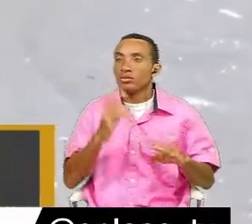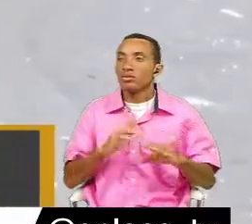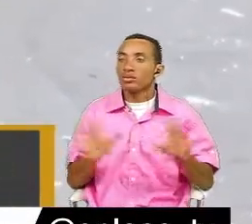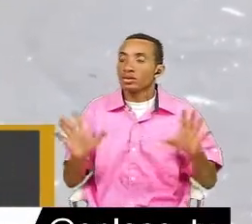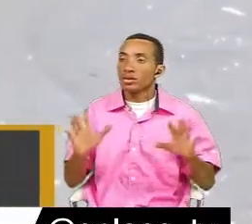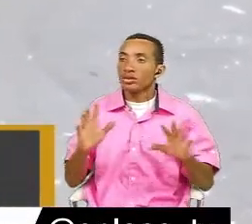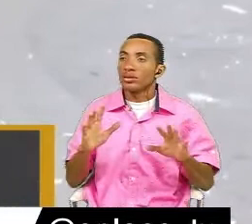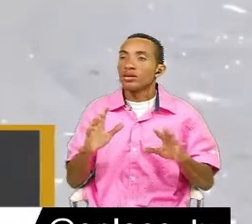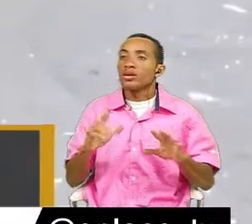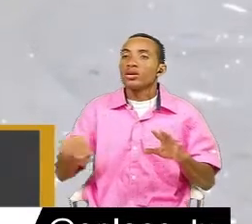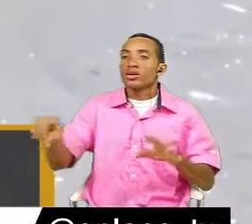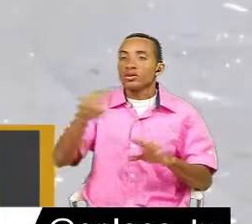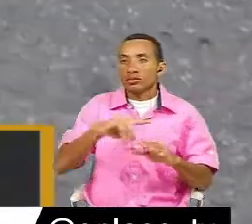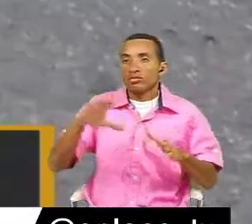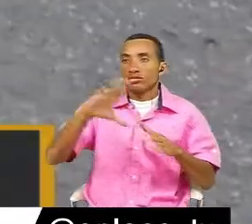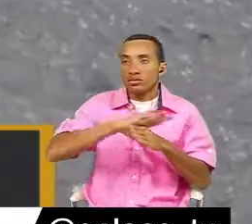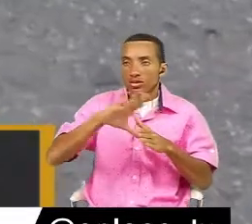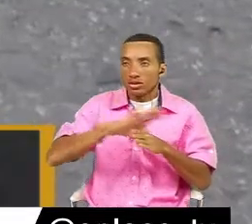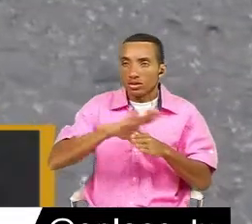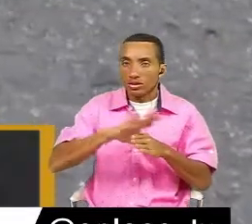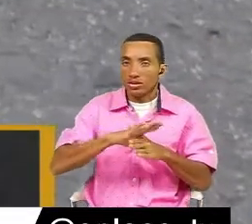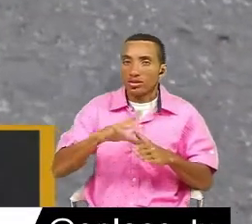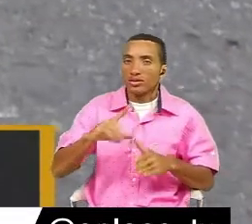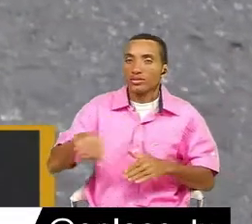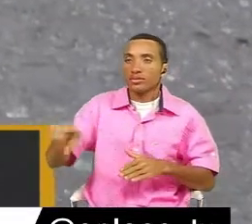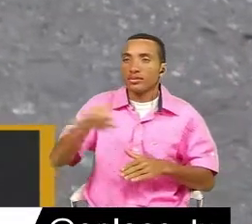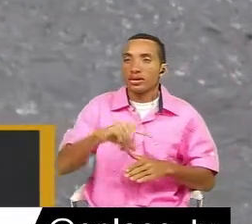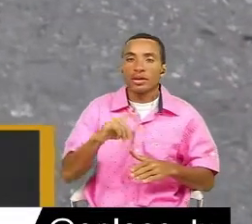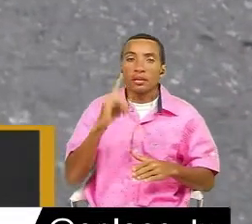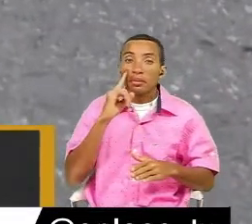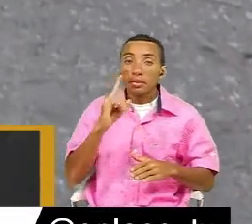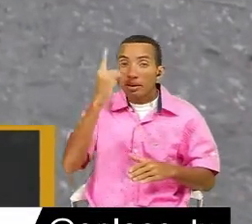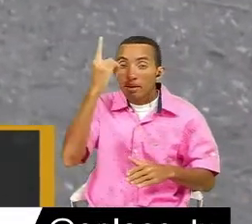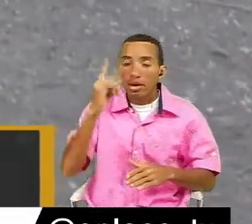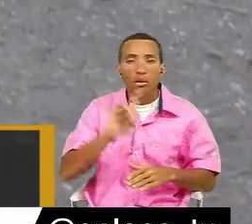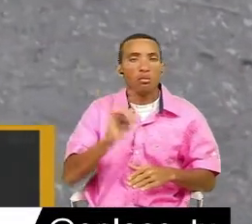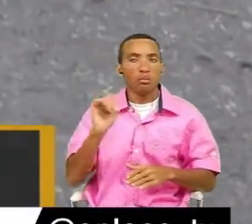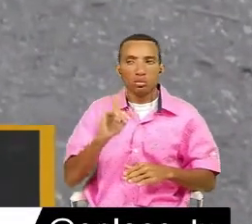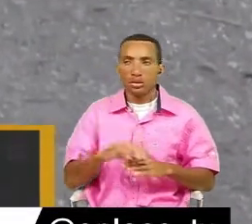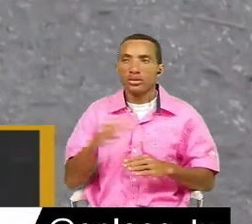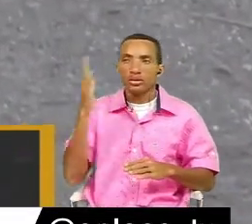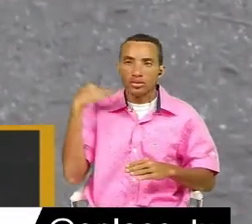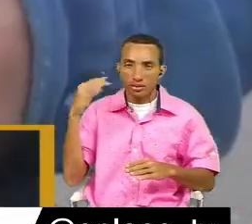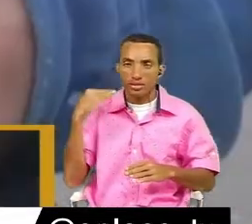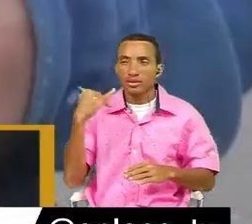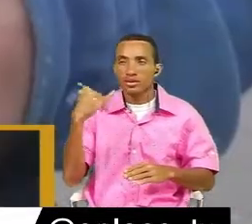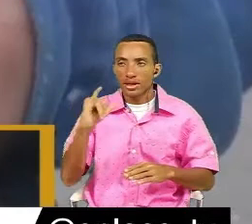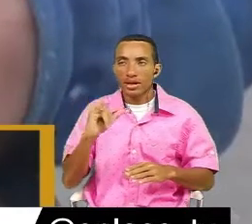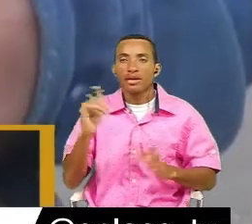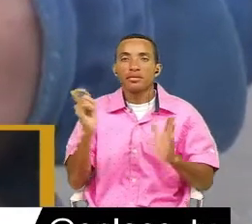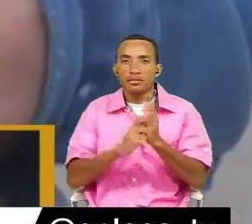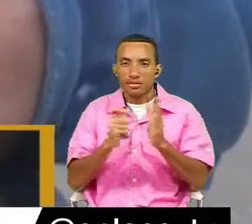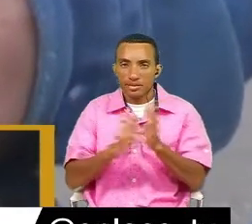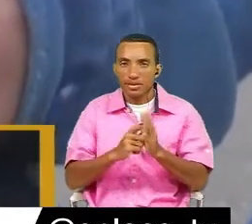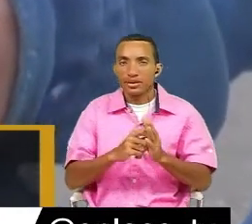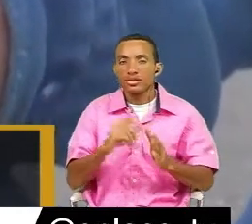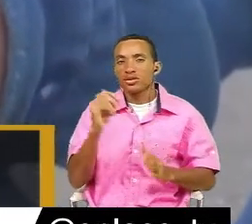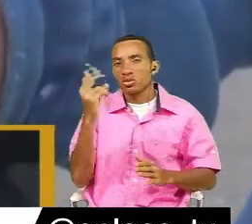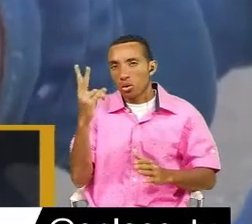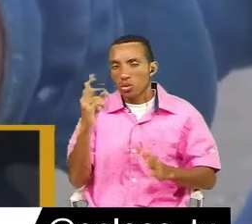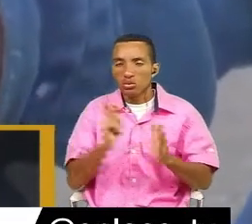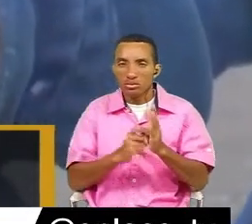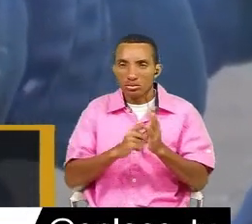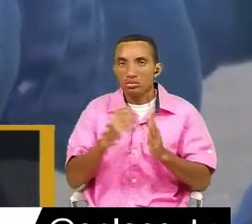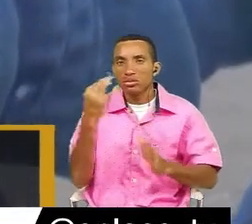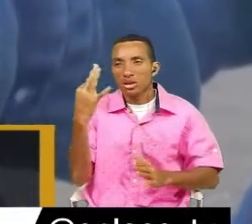una situación con los señores taxistas que ya no es la primera vez, ya nos han venido a regar aquí tachuelas dos o tres veces para sacarnos y la verdad no nos perjudican